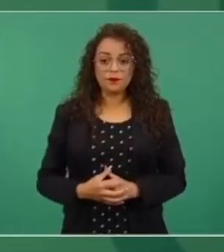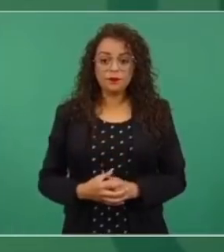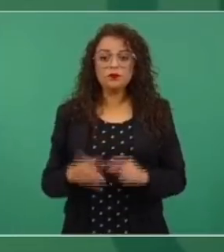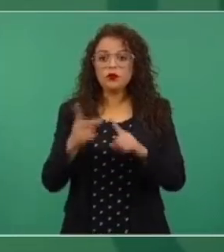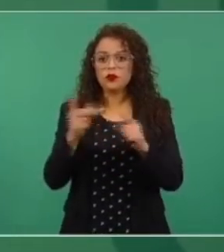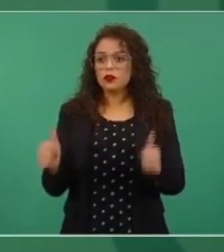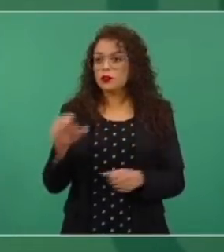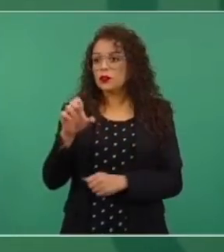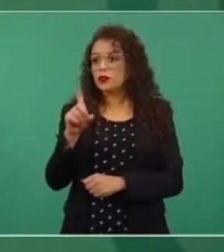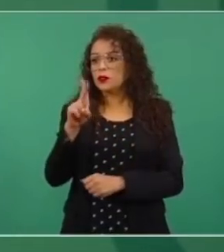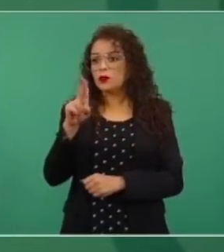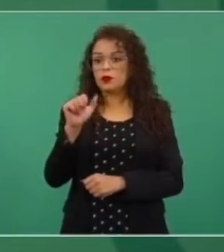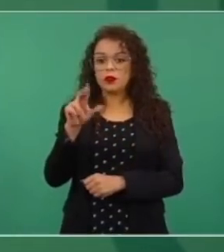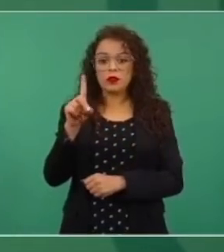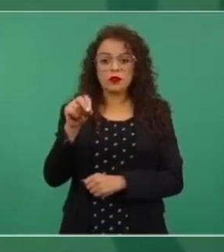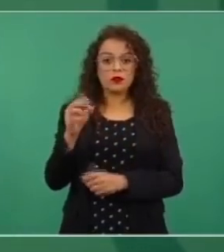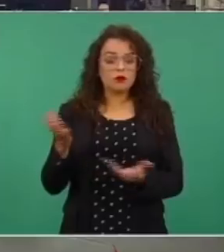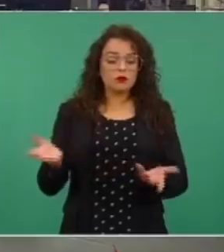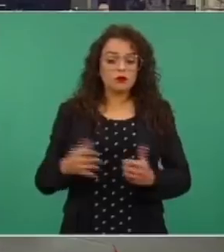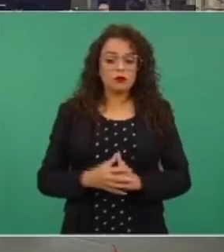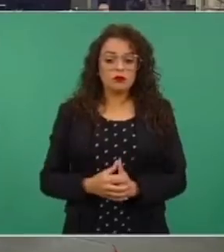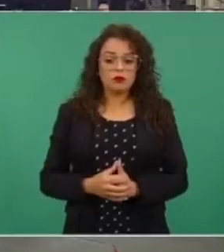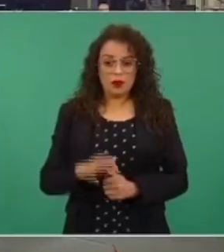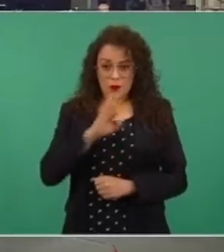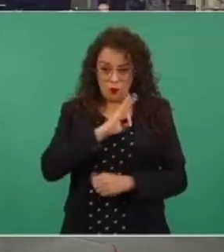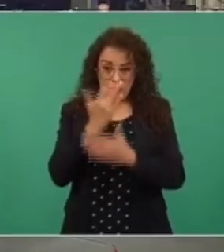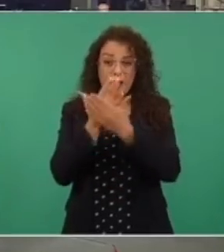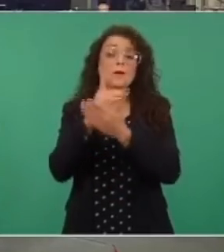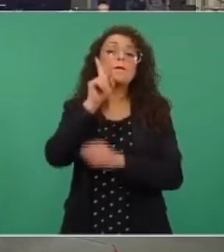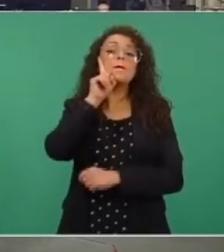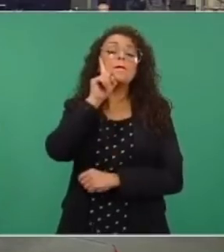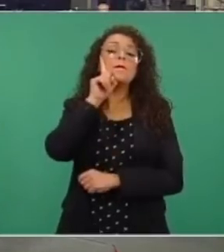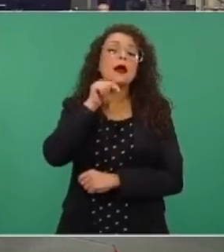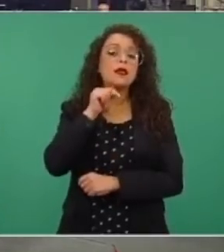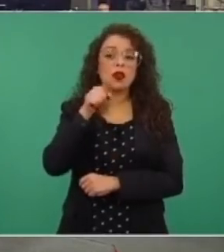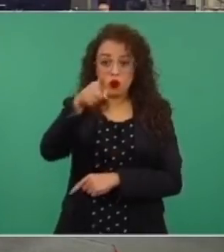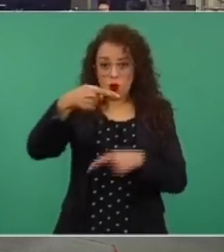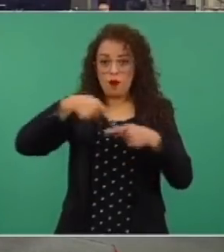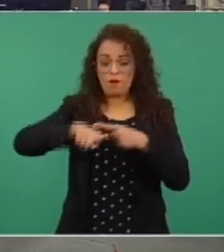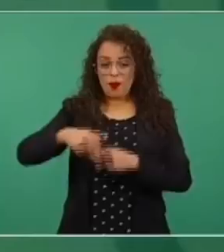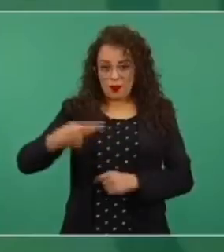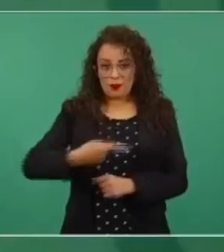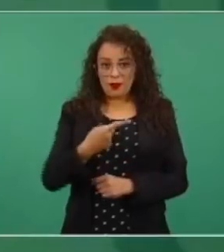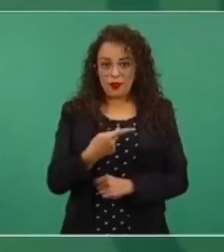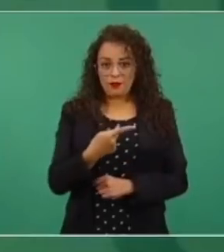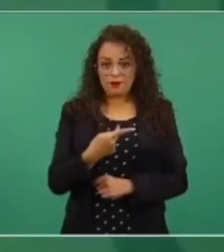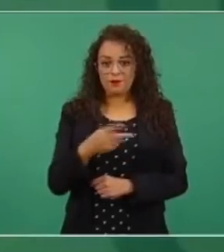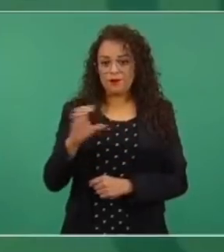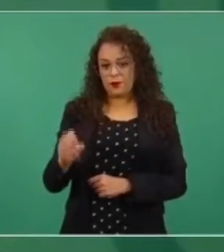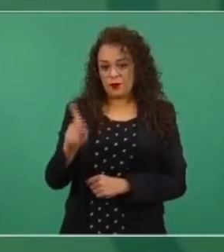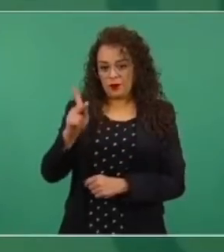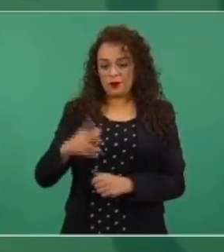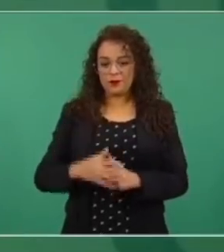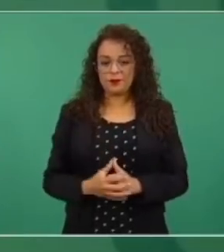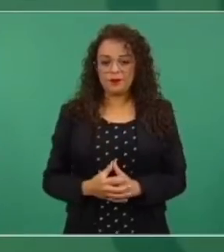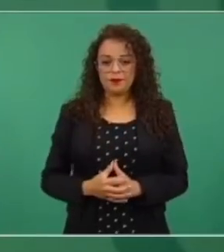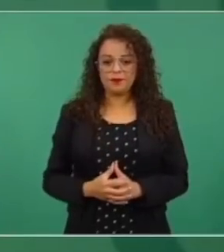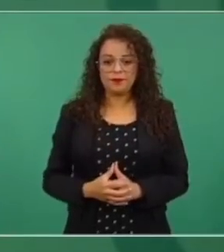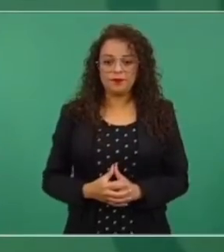¿dónde está Eduardo? ¿No puedes esperar mañana y abres tú? Bueno, ya